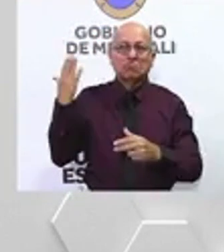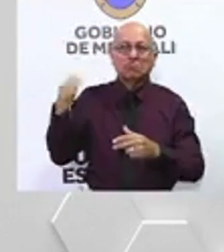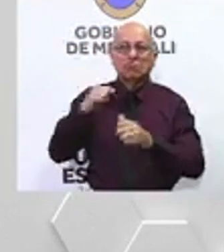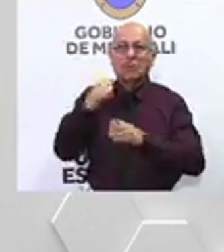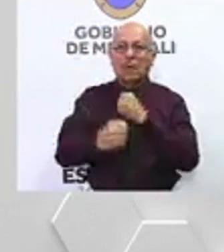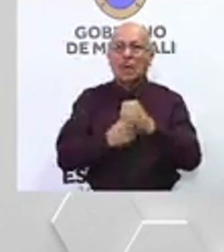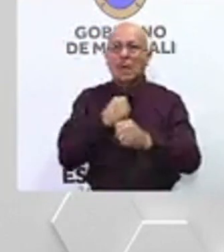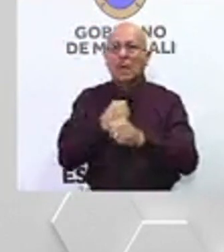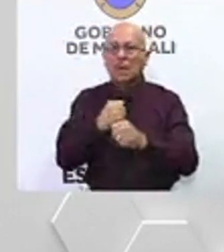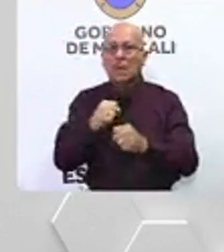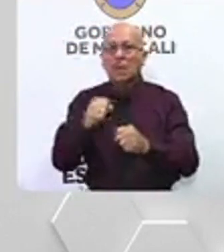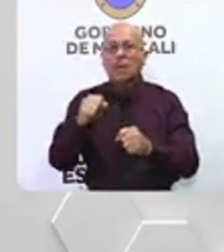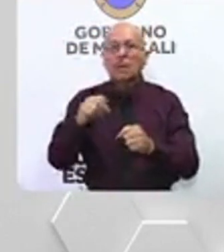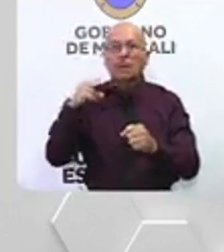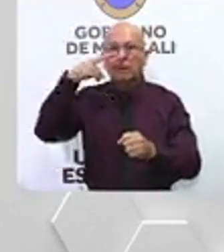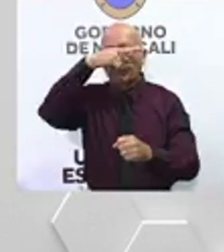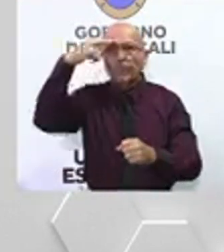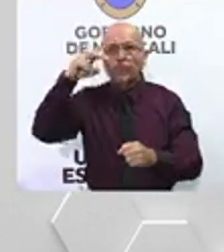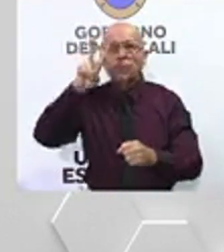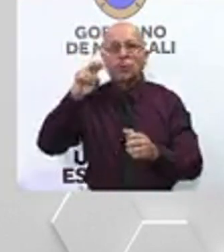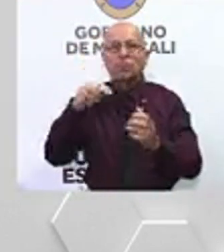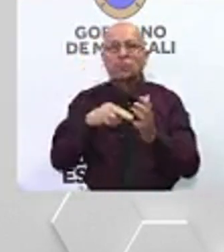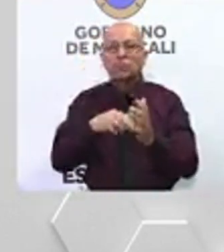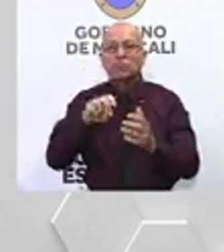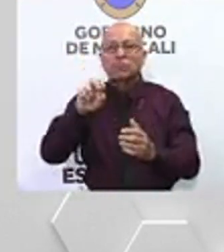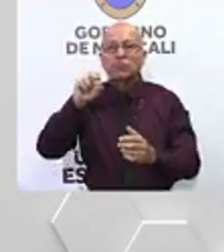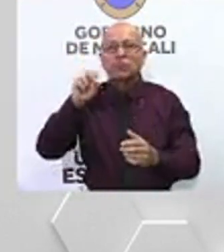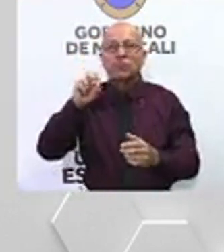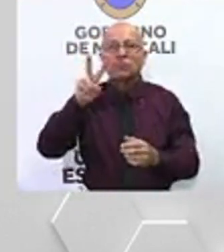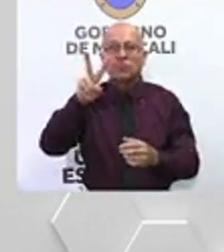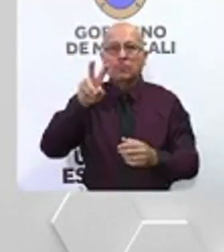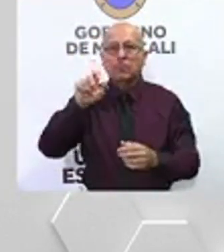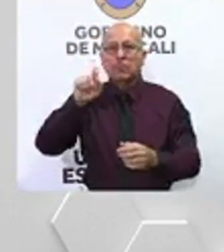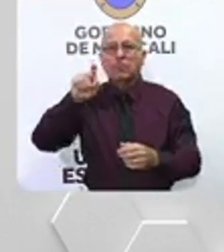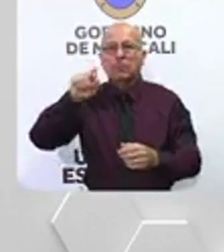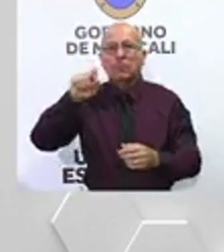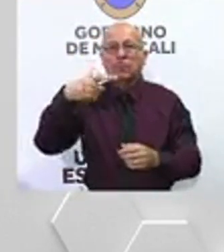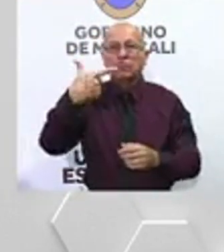pasado, el verano del 2022, fueron 27 seres humanos